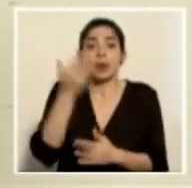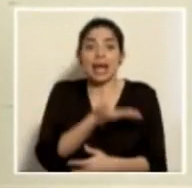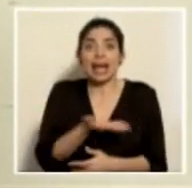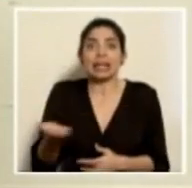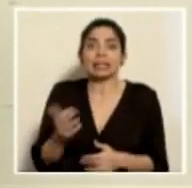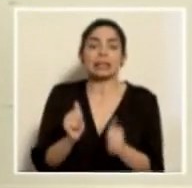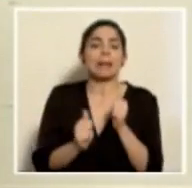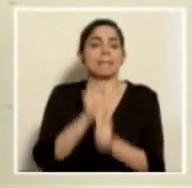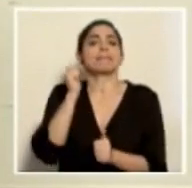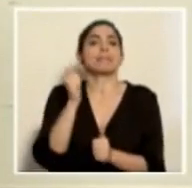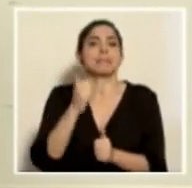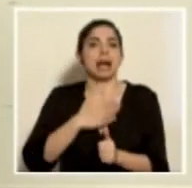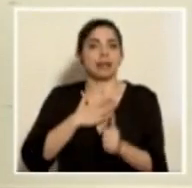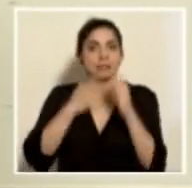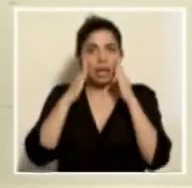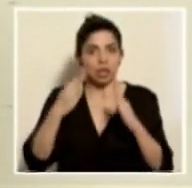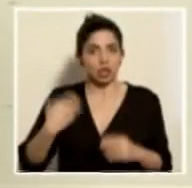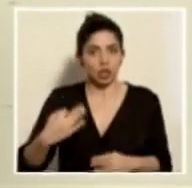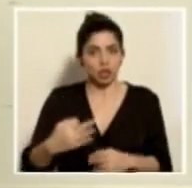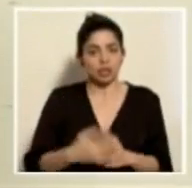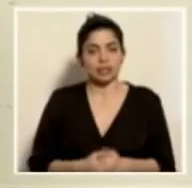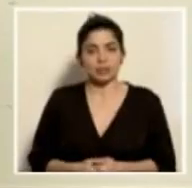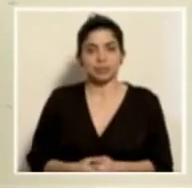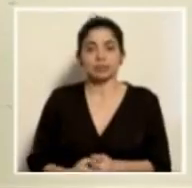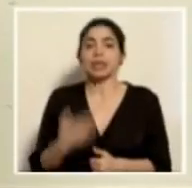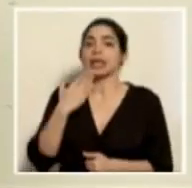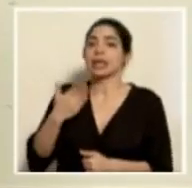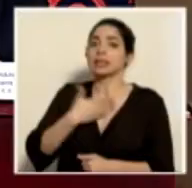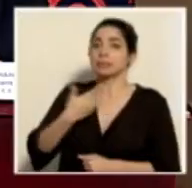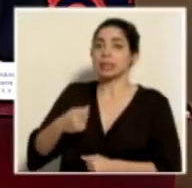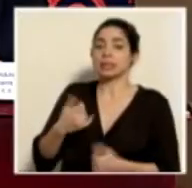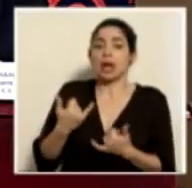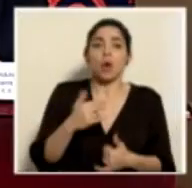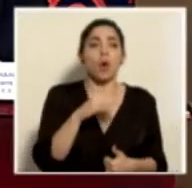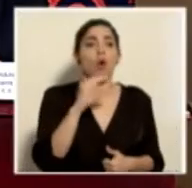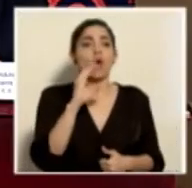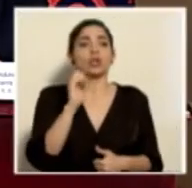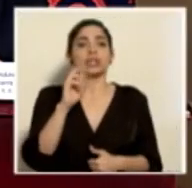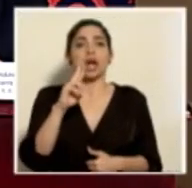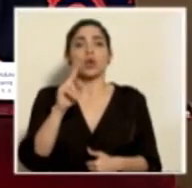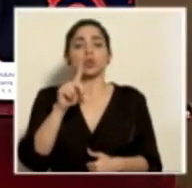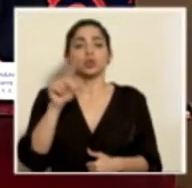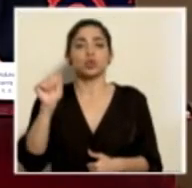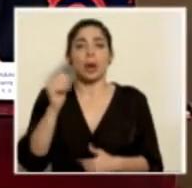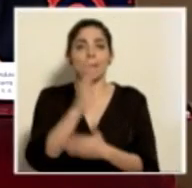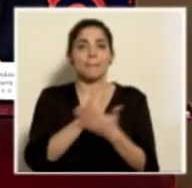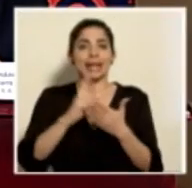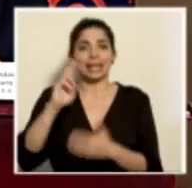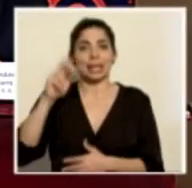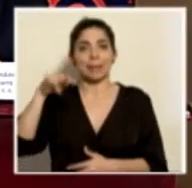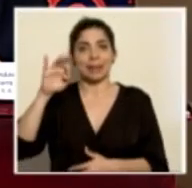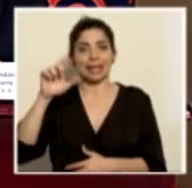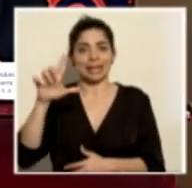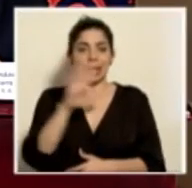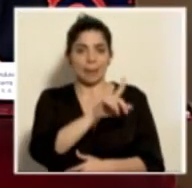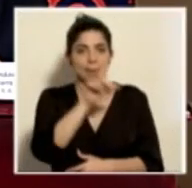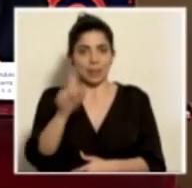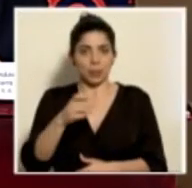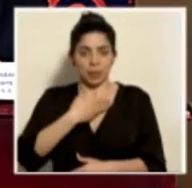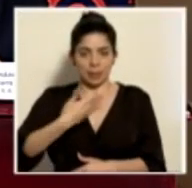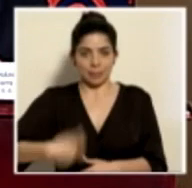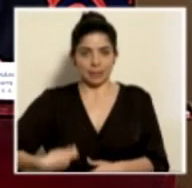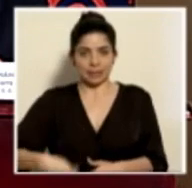que llevan más mi atención diaria. Gracias, señor presidente. Oscar Ulloa, de Noticias Repretel. Por favor, su consulta al